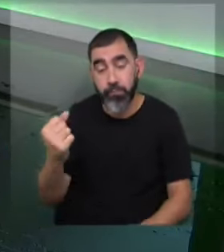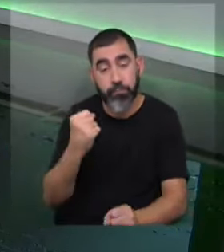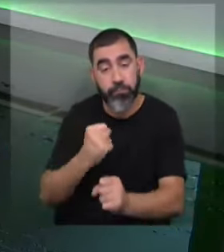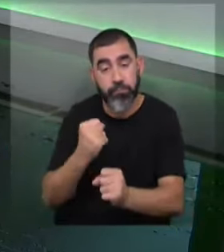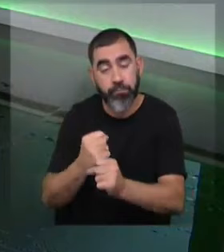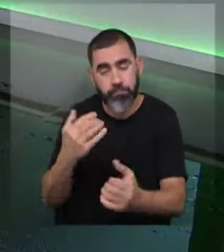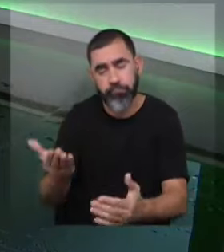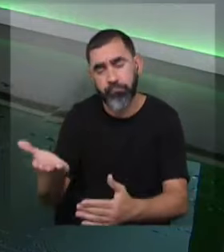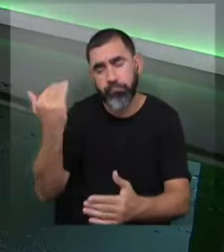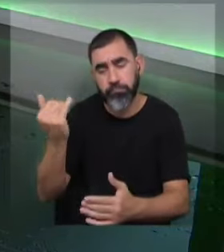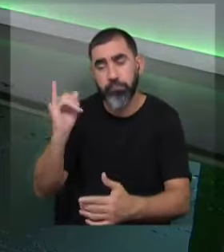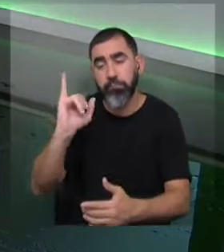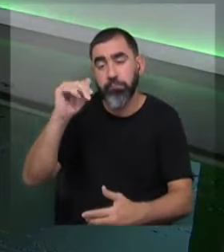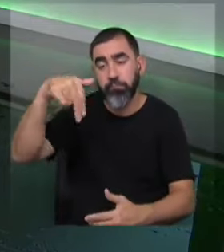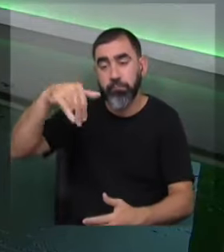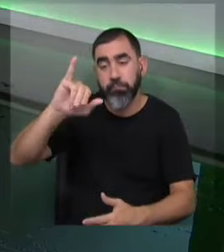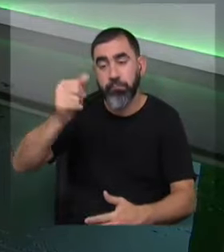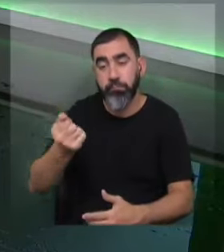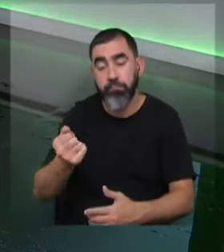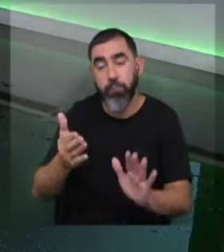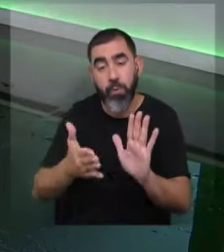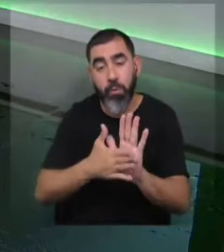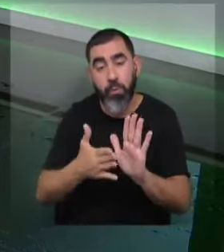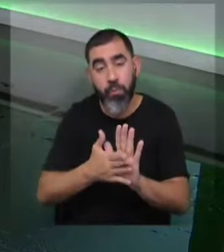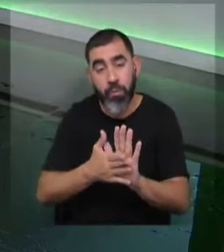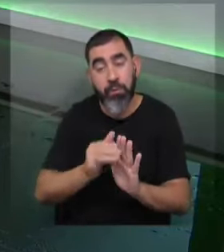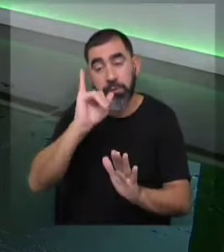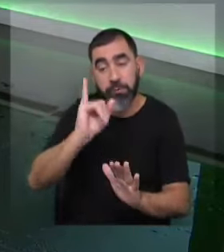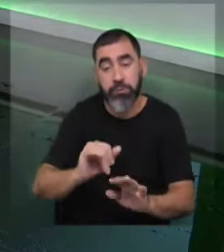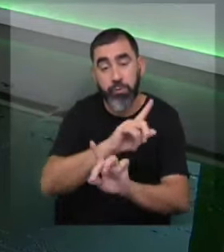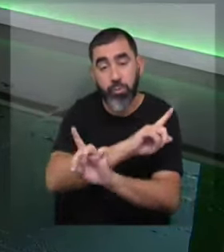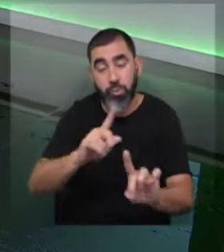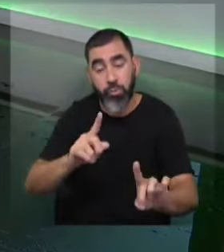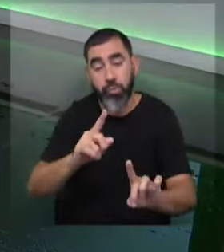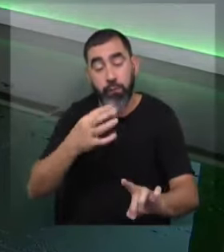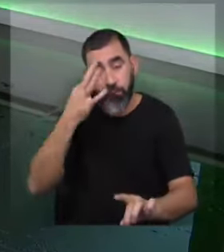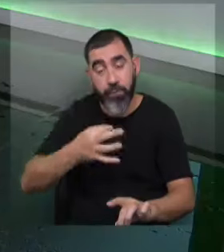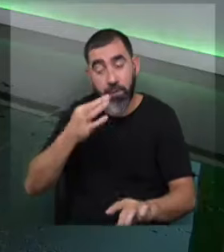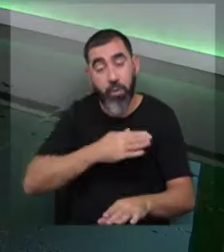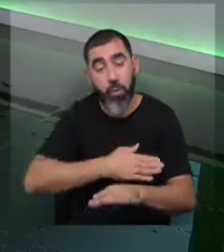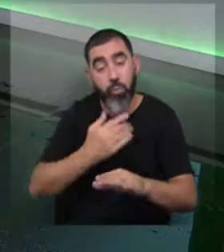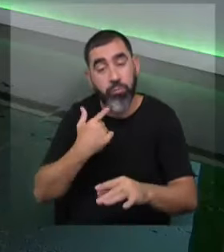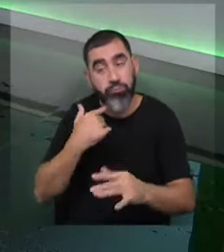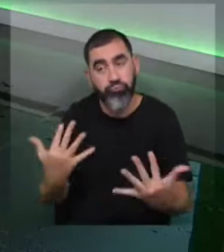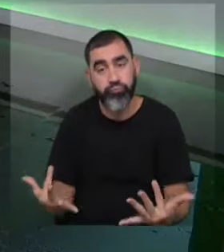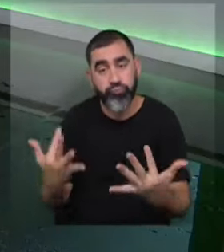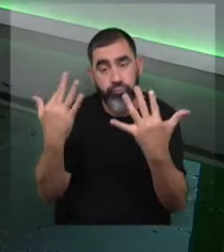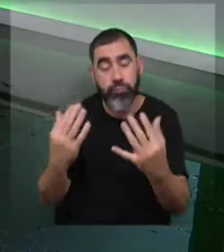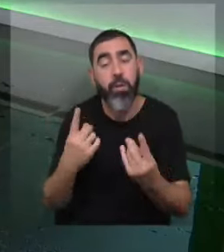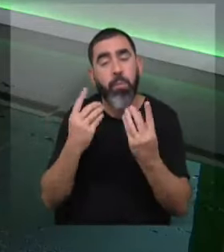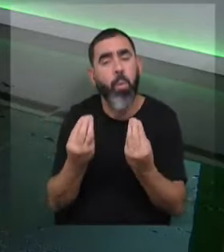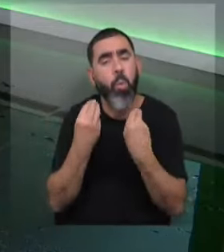desde hace mucho tiempo en INEA, tratando por un lado de demostrar concretamente si hay o no una emisión importante y por otro lado